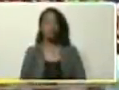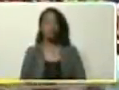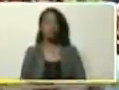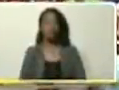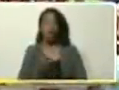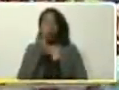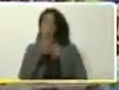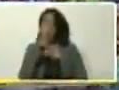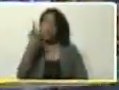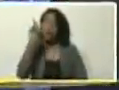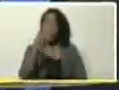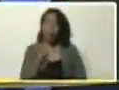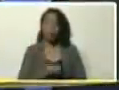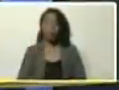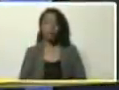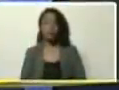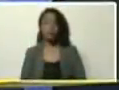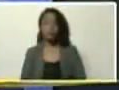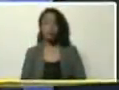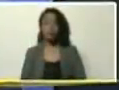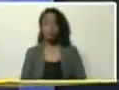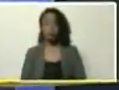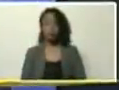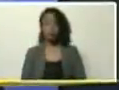Bueno, también,